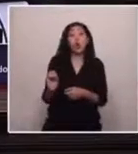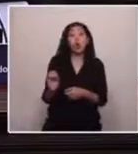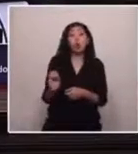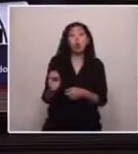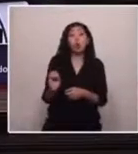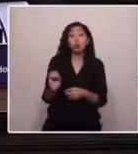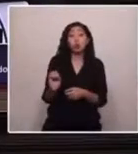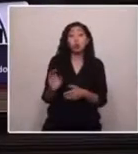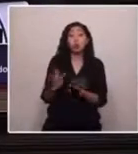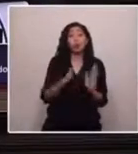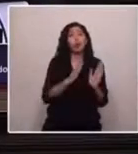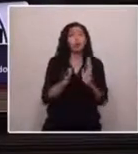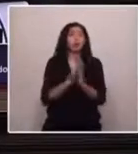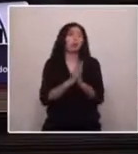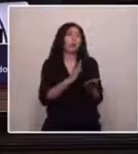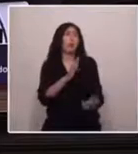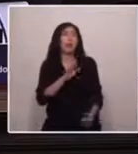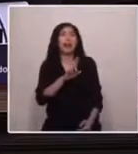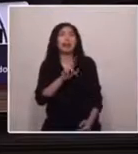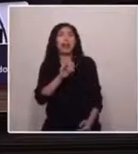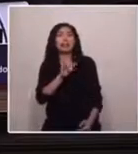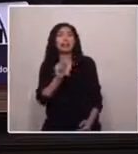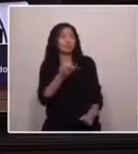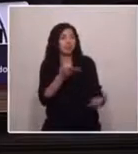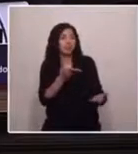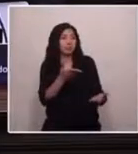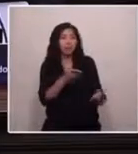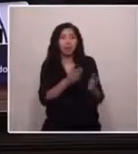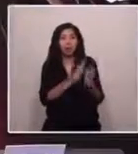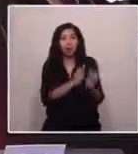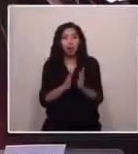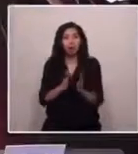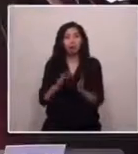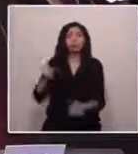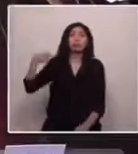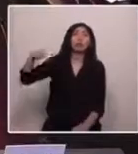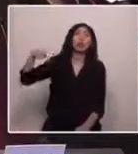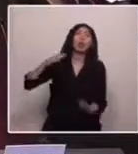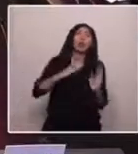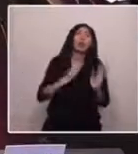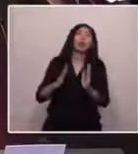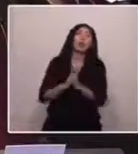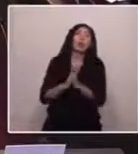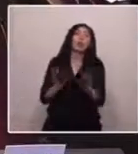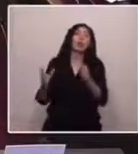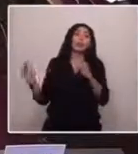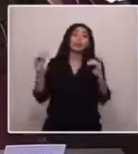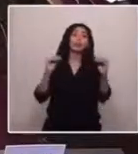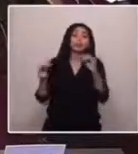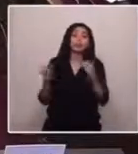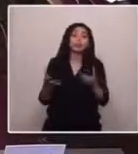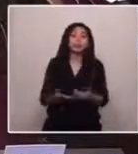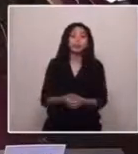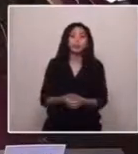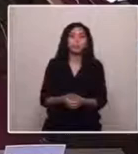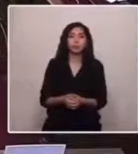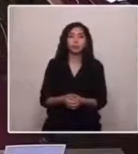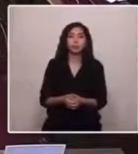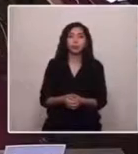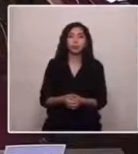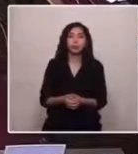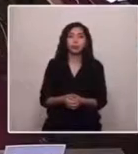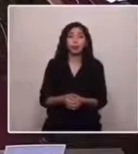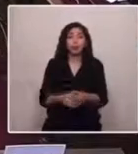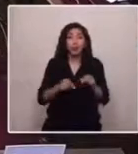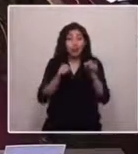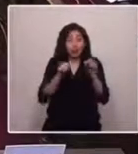que tiene el lugar alguno de estos episodios nos falta quien aprovecha para deslegitimar la labor de la convención en un momento